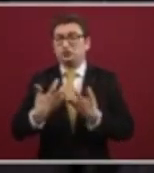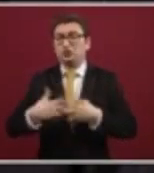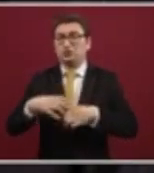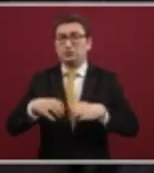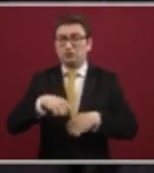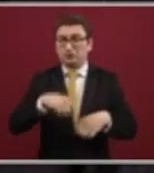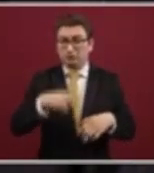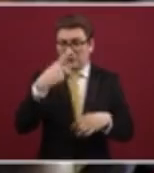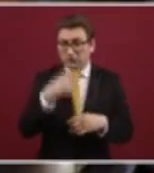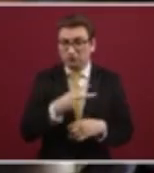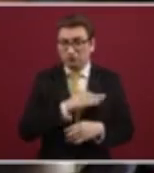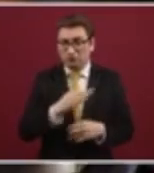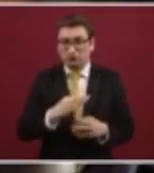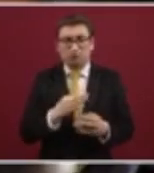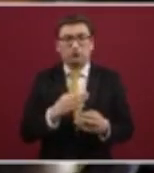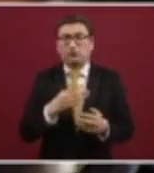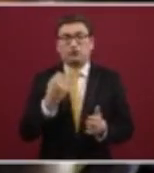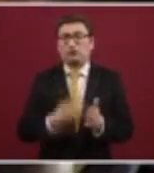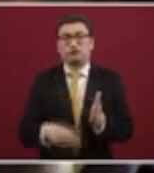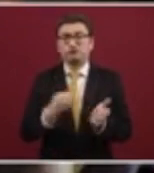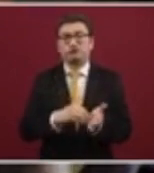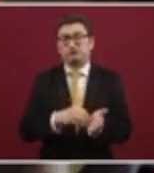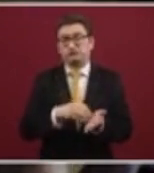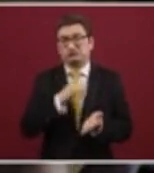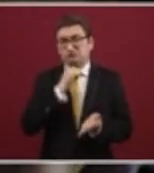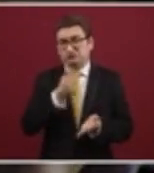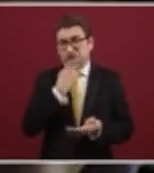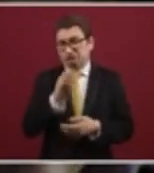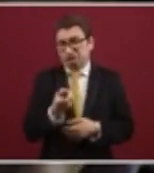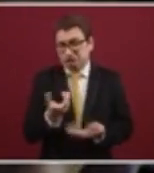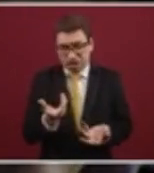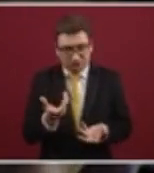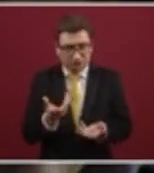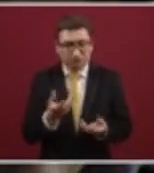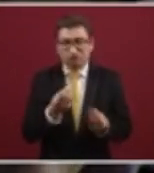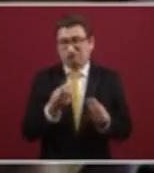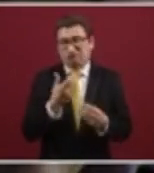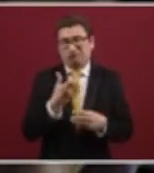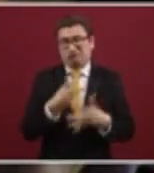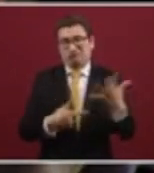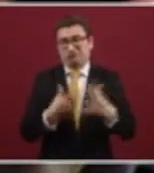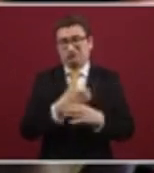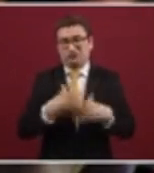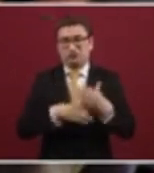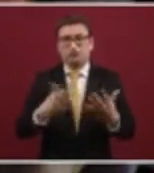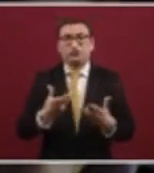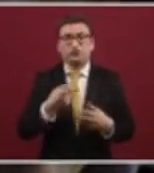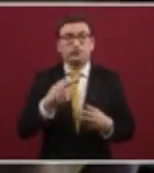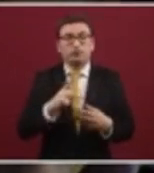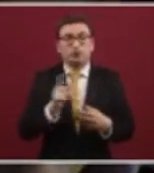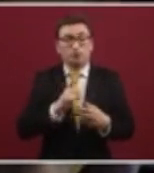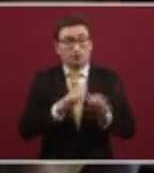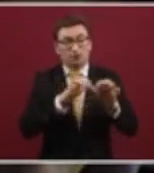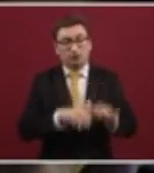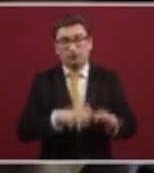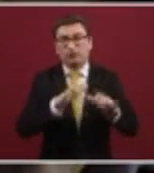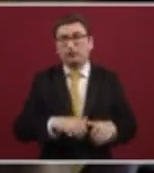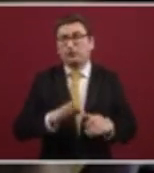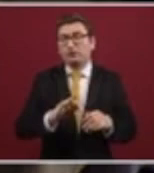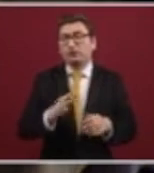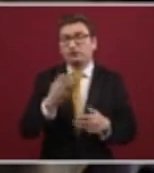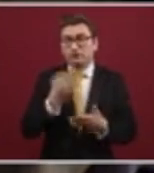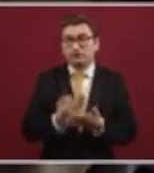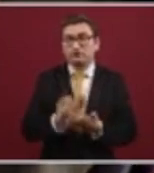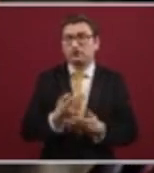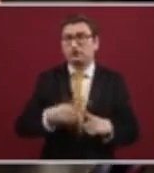mexicana, ni siquiera se toca, y así muchas cosas. Pero el fomento de los recintos fiscalizados es otra situación